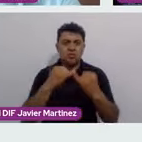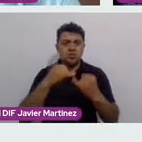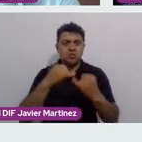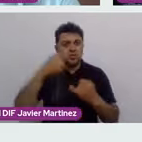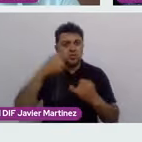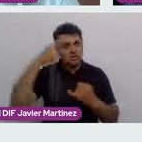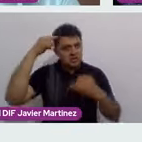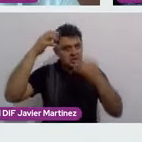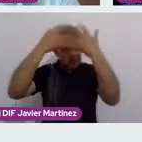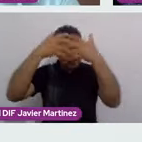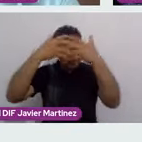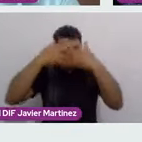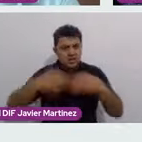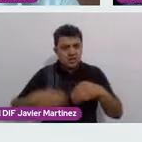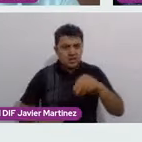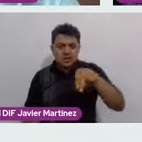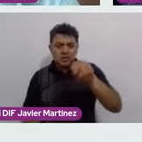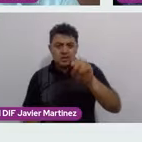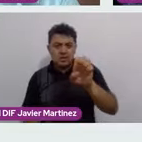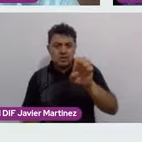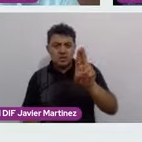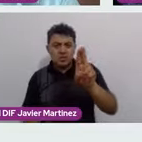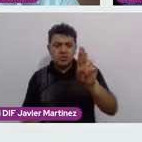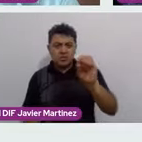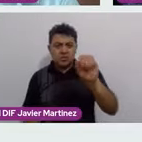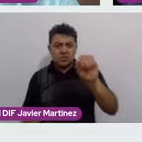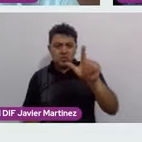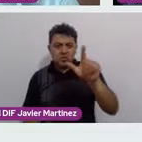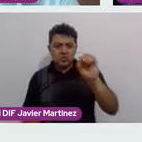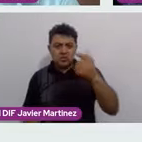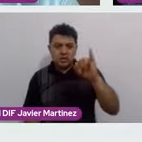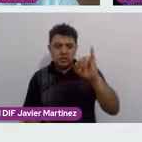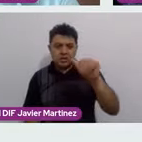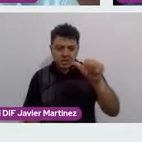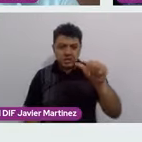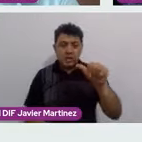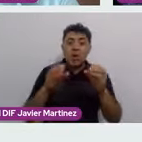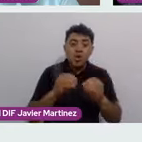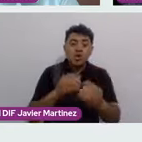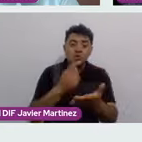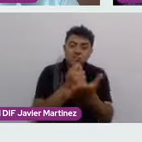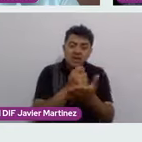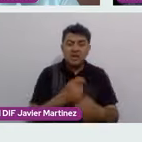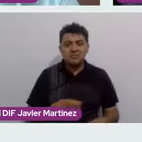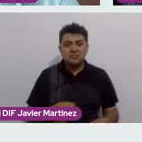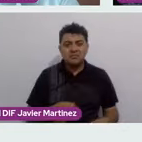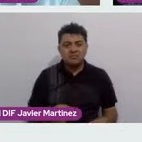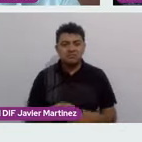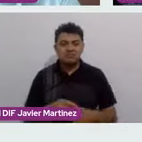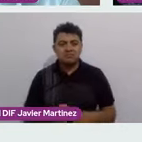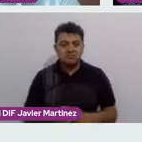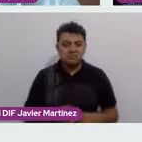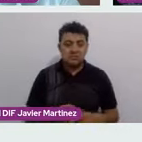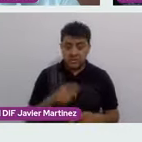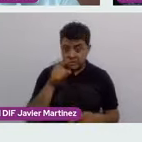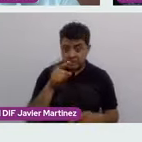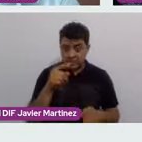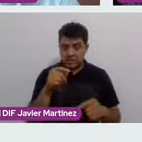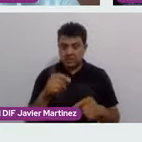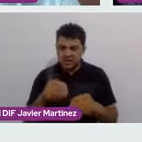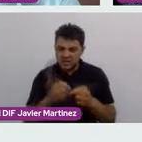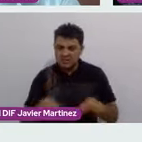Instituto de Rehabilitación, Instituto INER, ¿sí? Sobre todo, aquí cobra especial atención